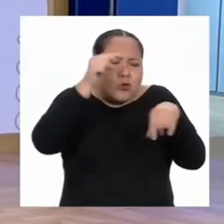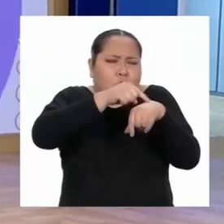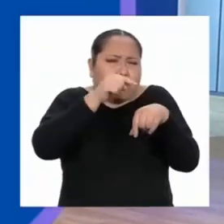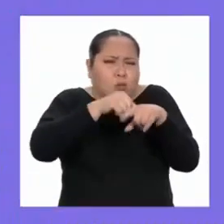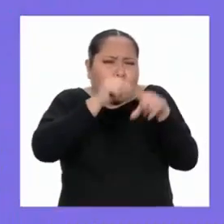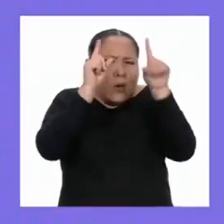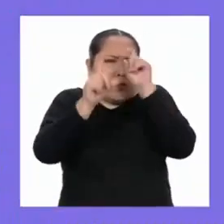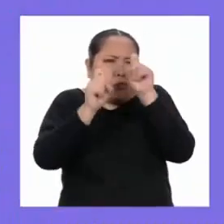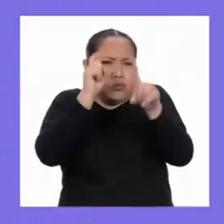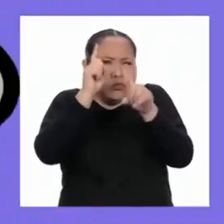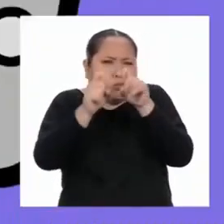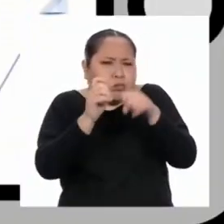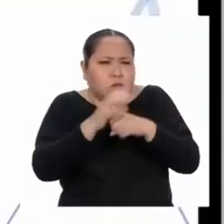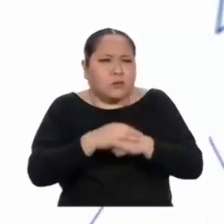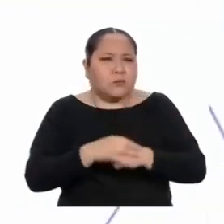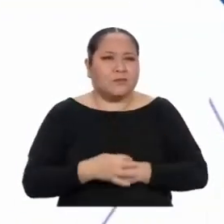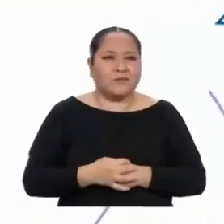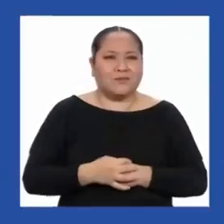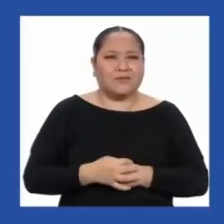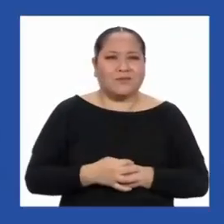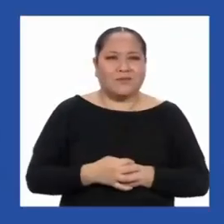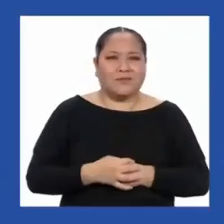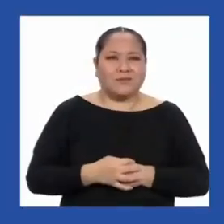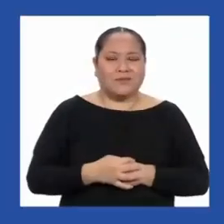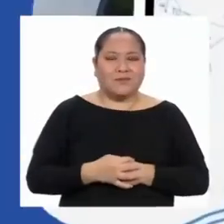preguntas.